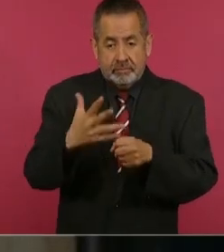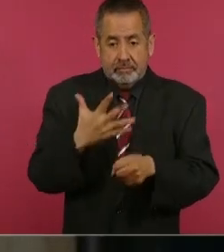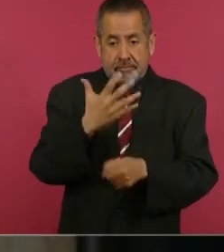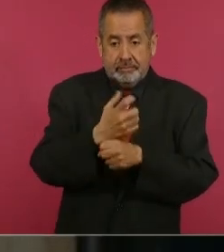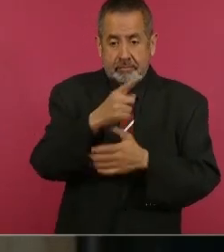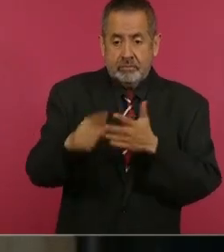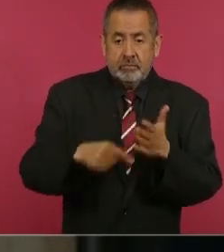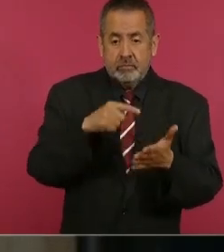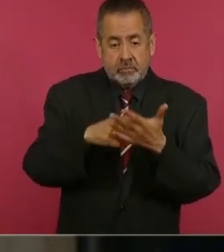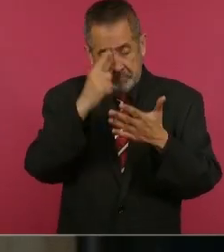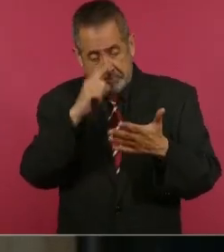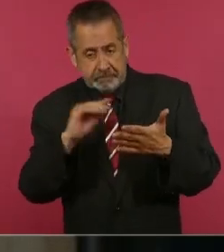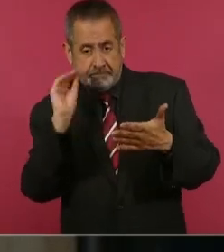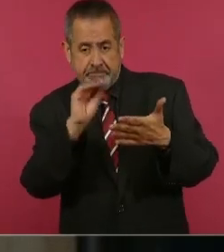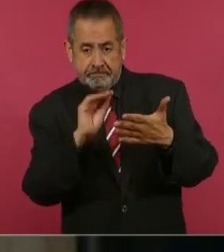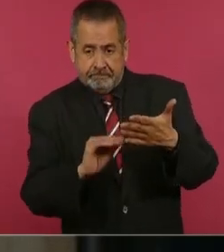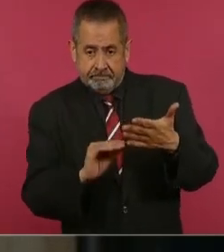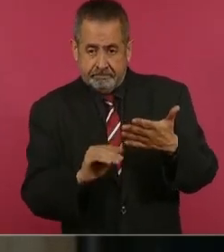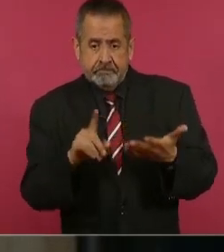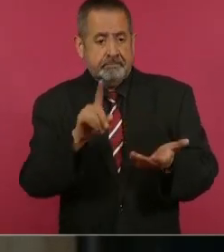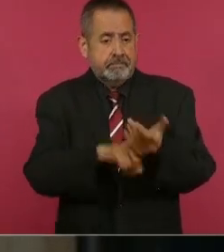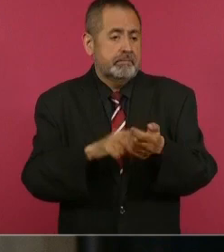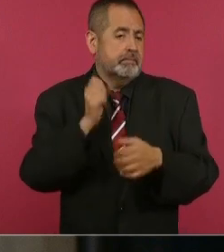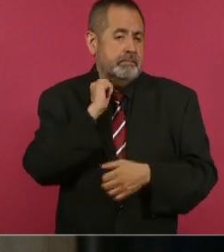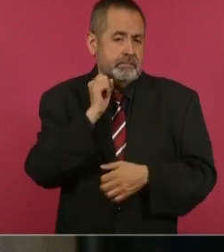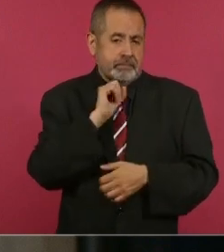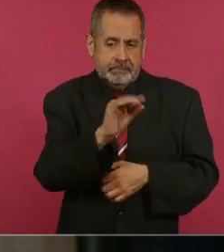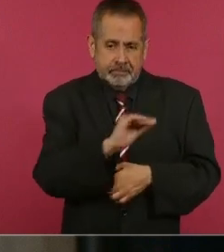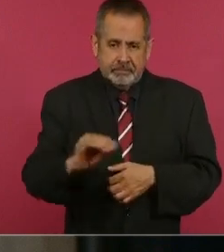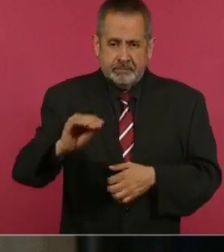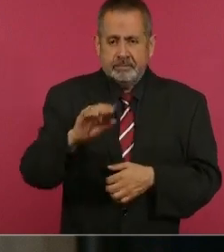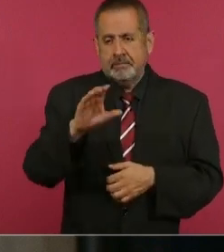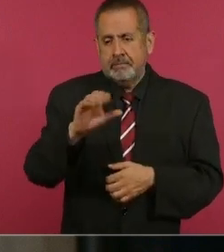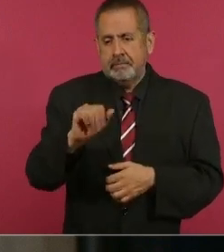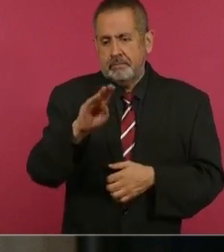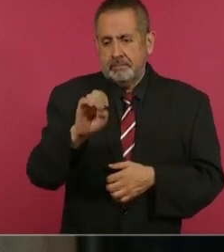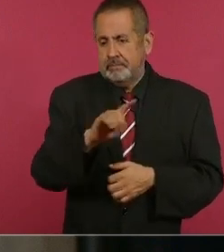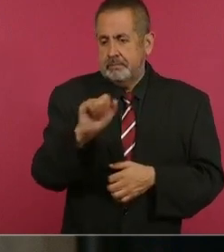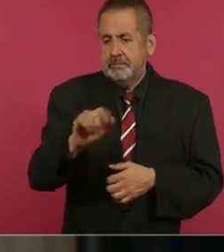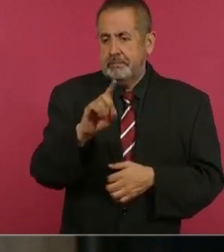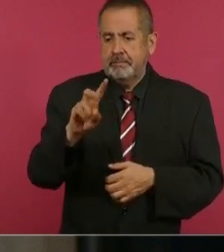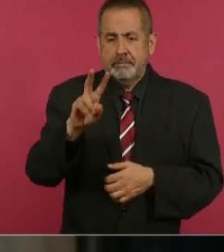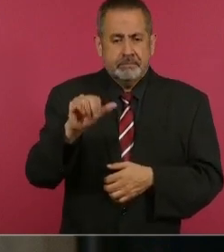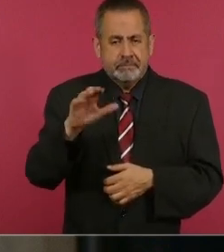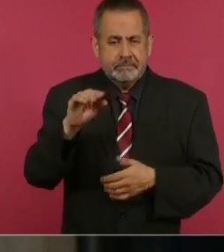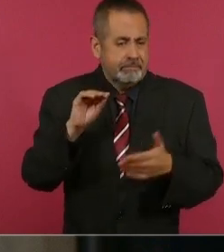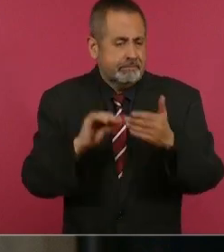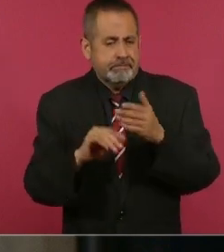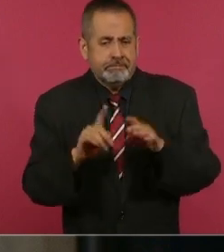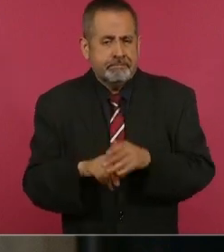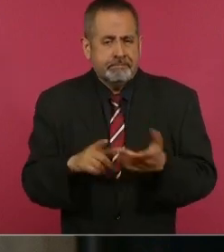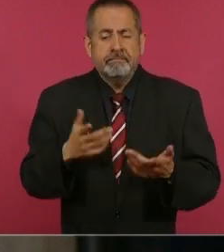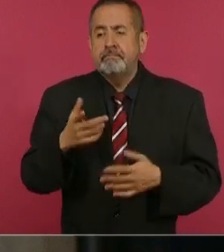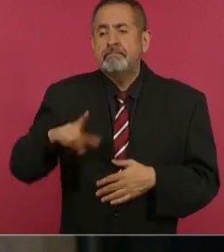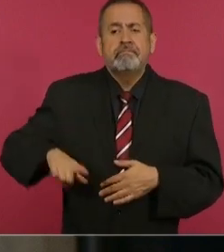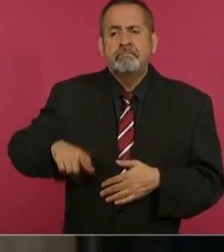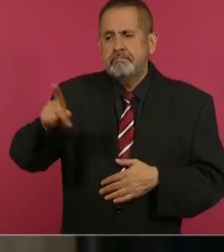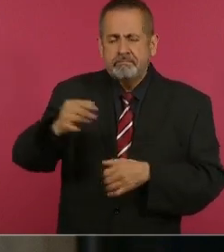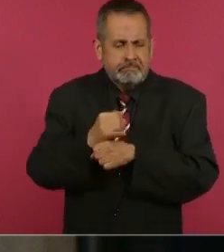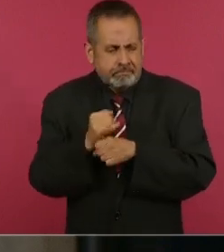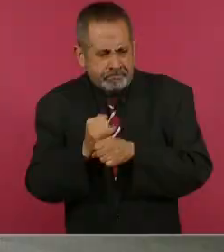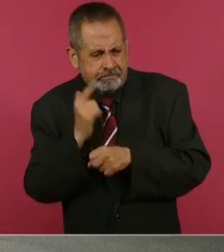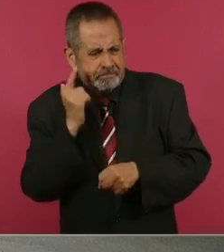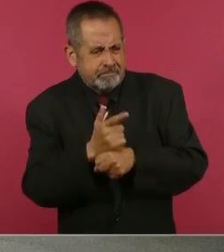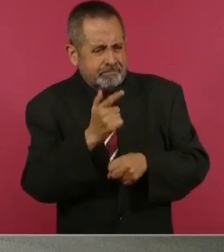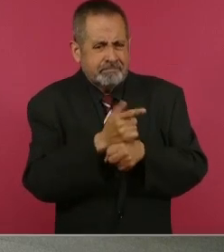lugar a la lista proporcional en el Senado, me refiero a Cabeza de Vaca? Y si su gobierno ha investigado, ¿por qué